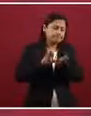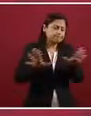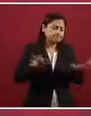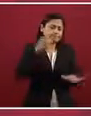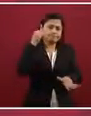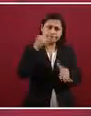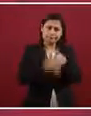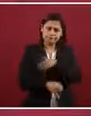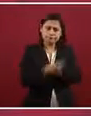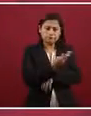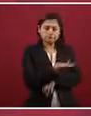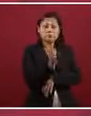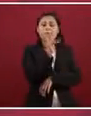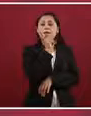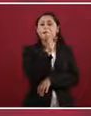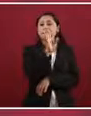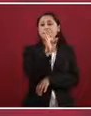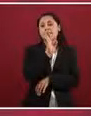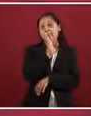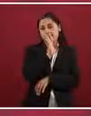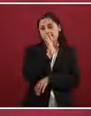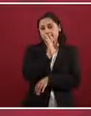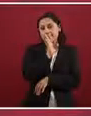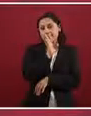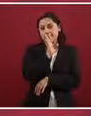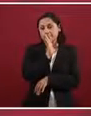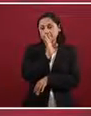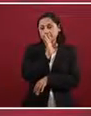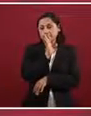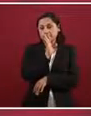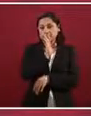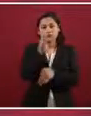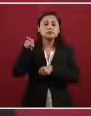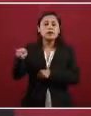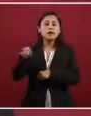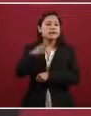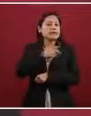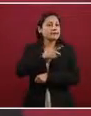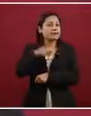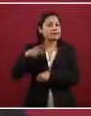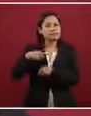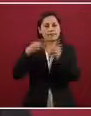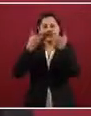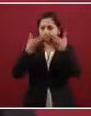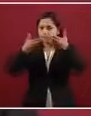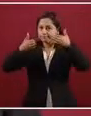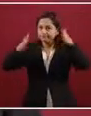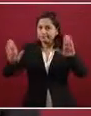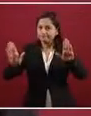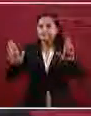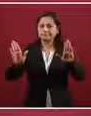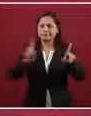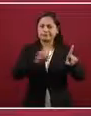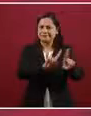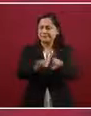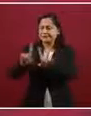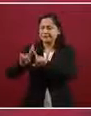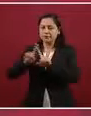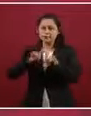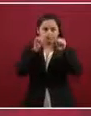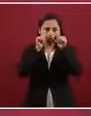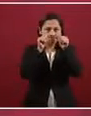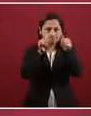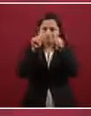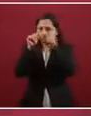a los padres y a las madres de los jóvenes. Incluso hago un llamado